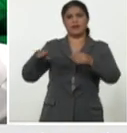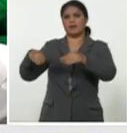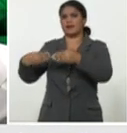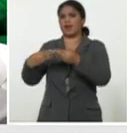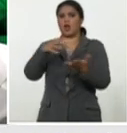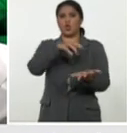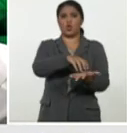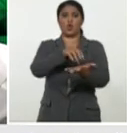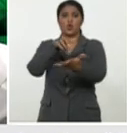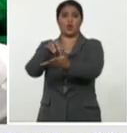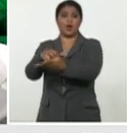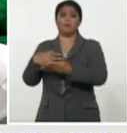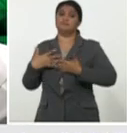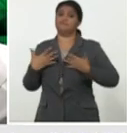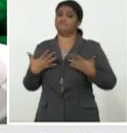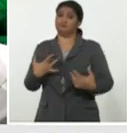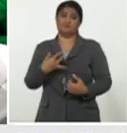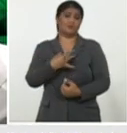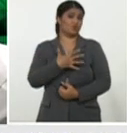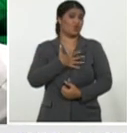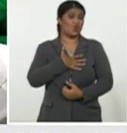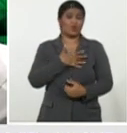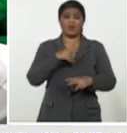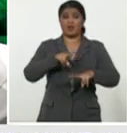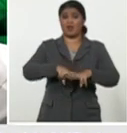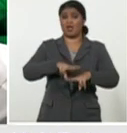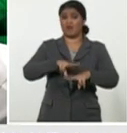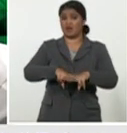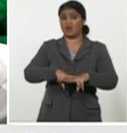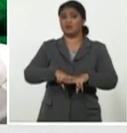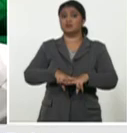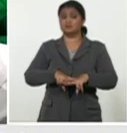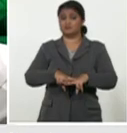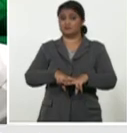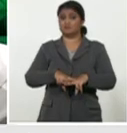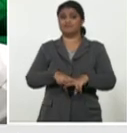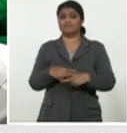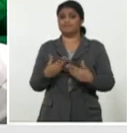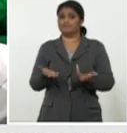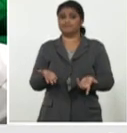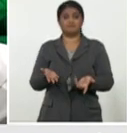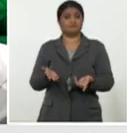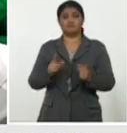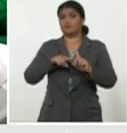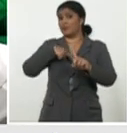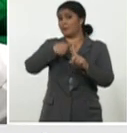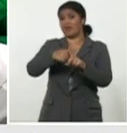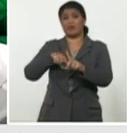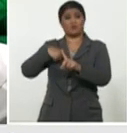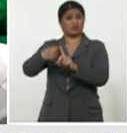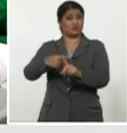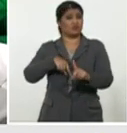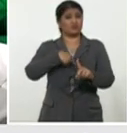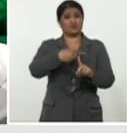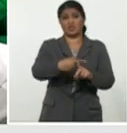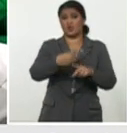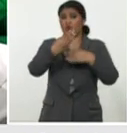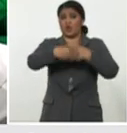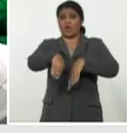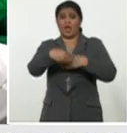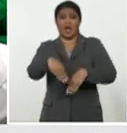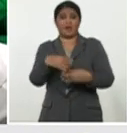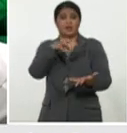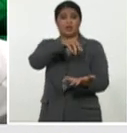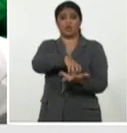en La Habana seguimos viendo un movimiento muy fuerte en las calles, en determinados